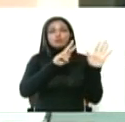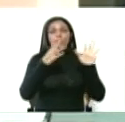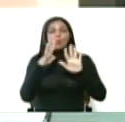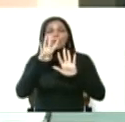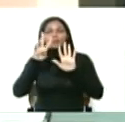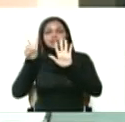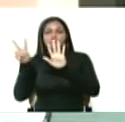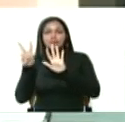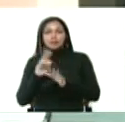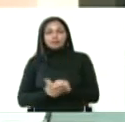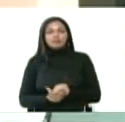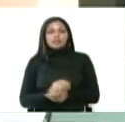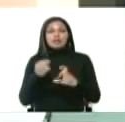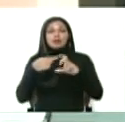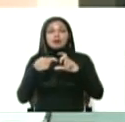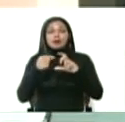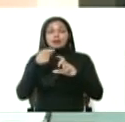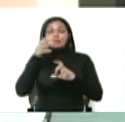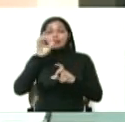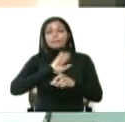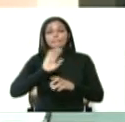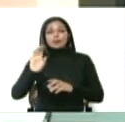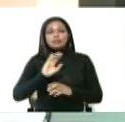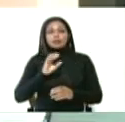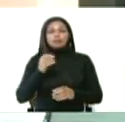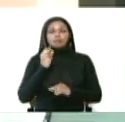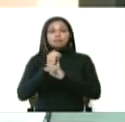18.406.747 carnetizados de la patria.